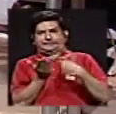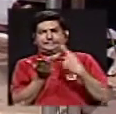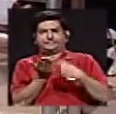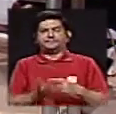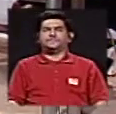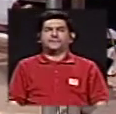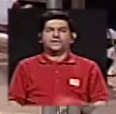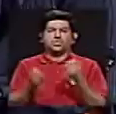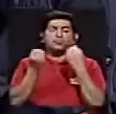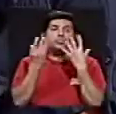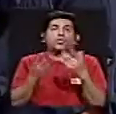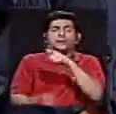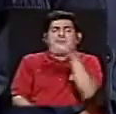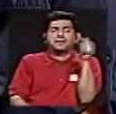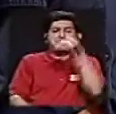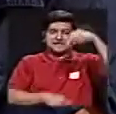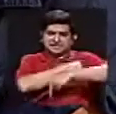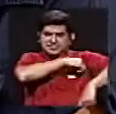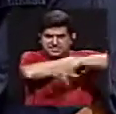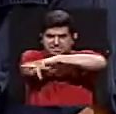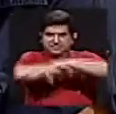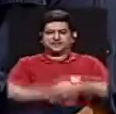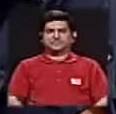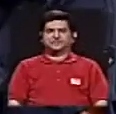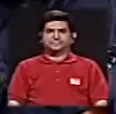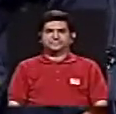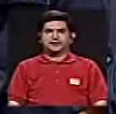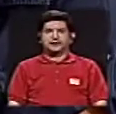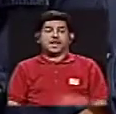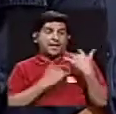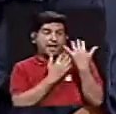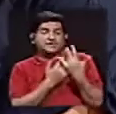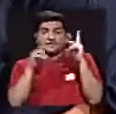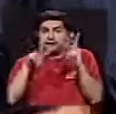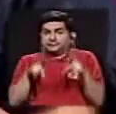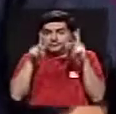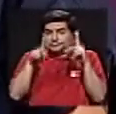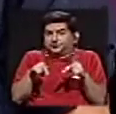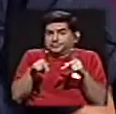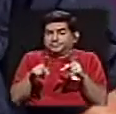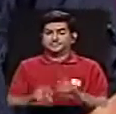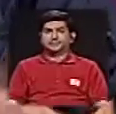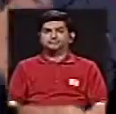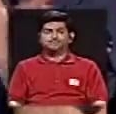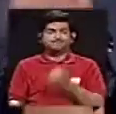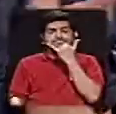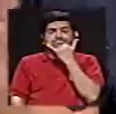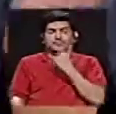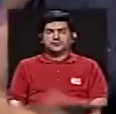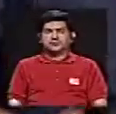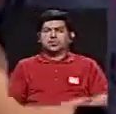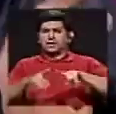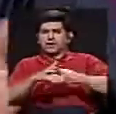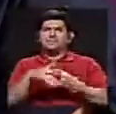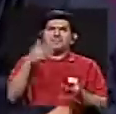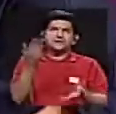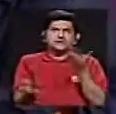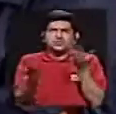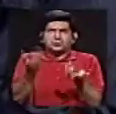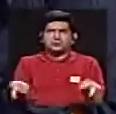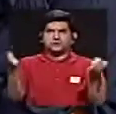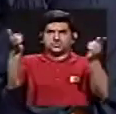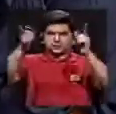durante muchos meses en nuestro país con muchas expectativas y bueno resulta hacer que empecemos quizás por lo que